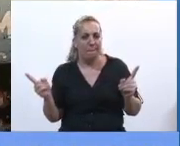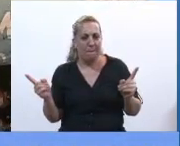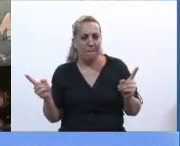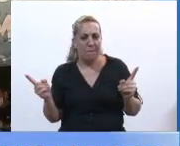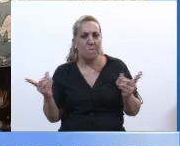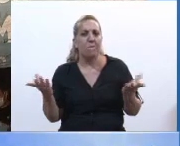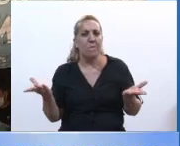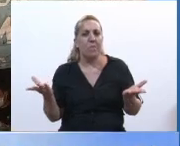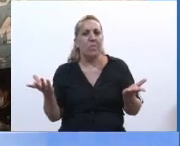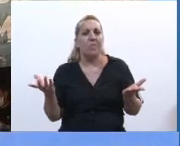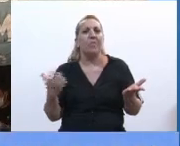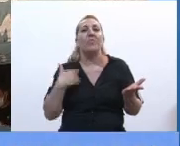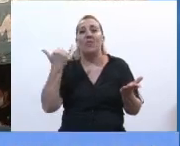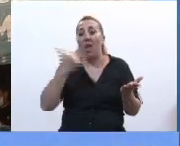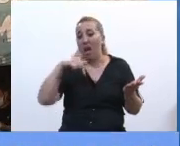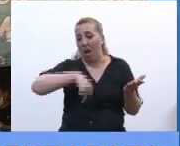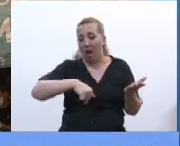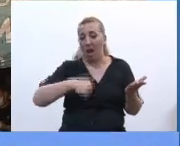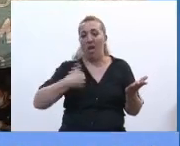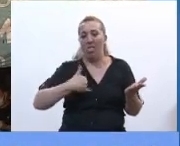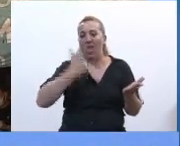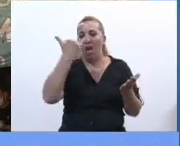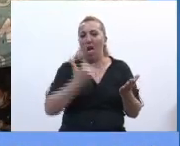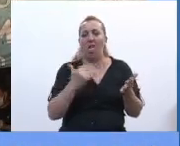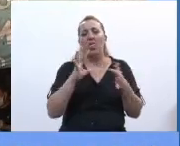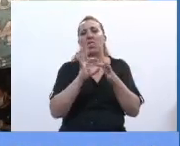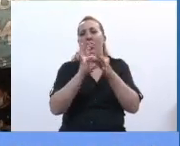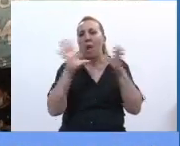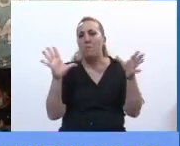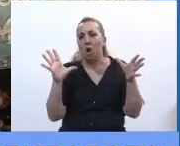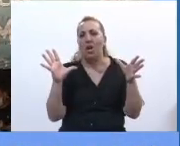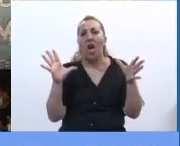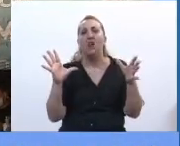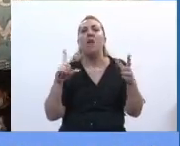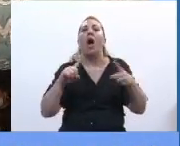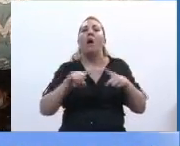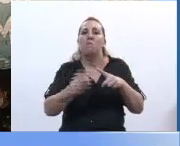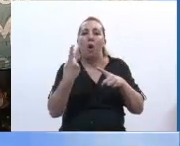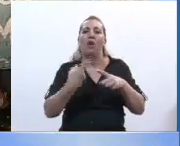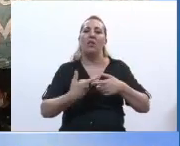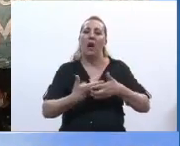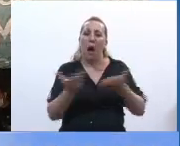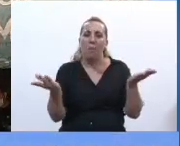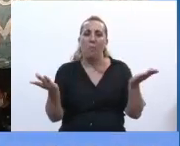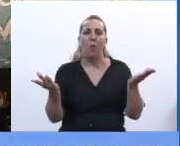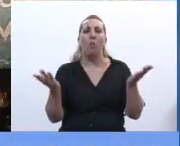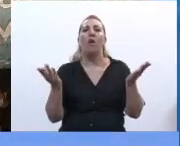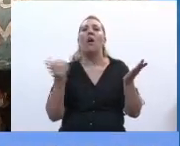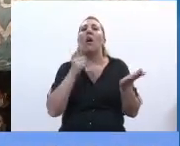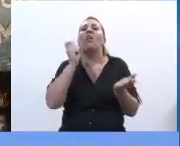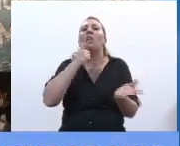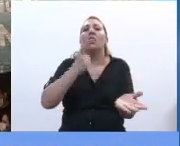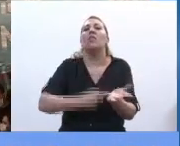tenemos un sistema democrático de donde las políticas públicas las define el